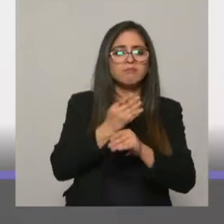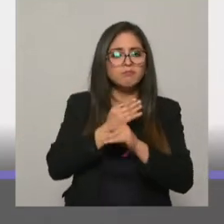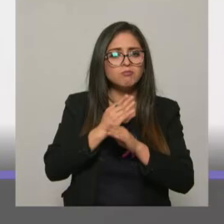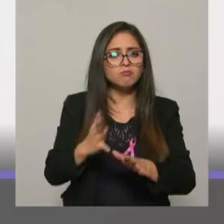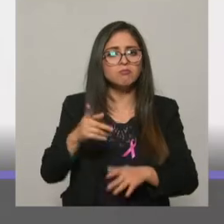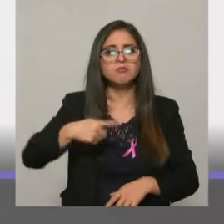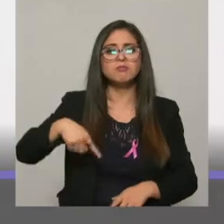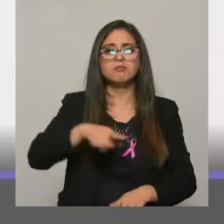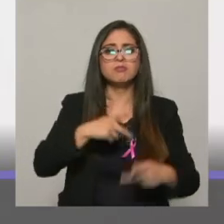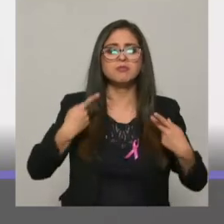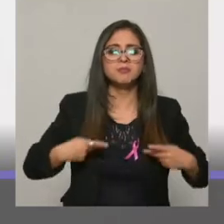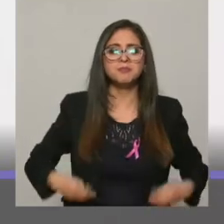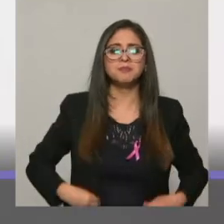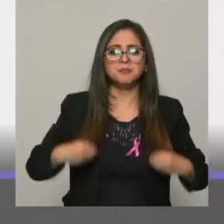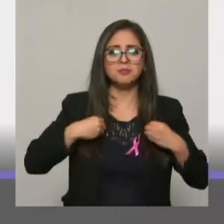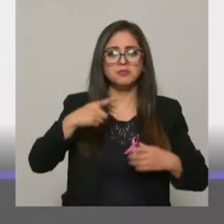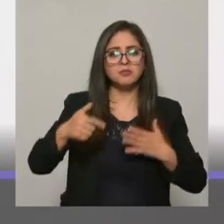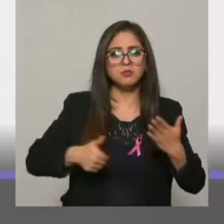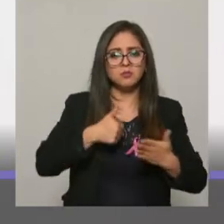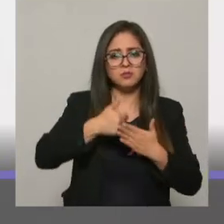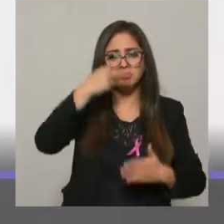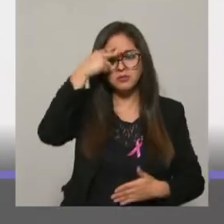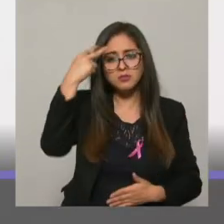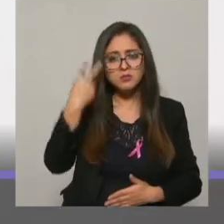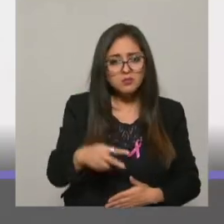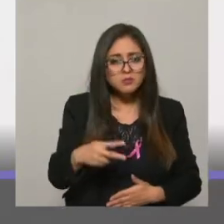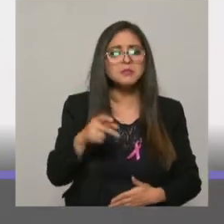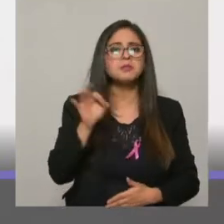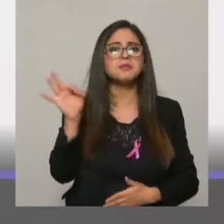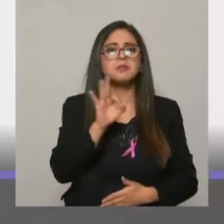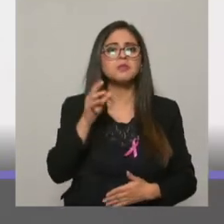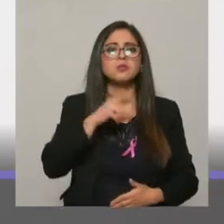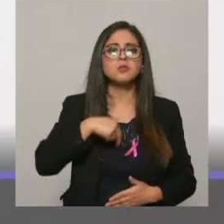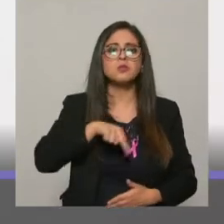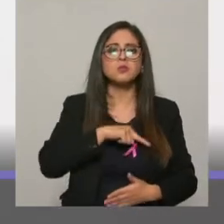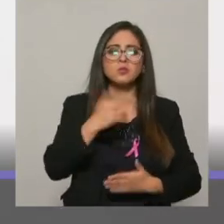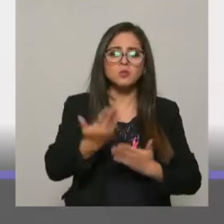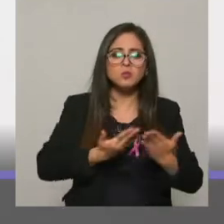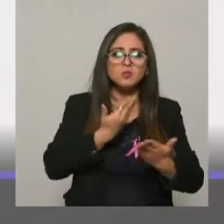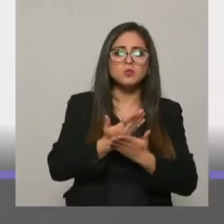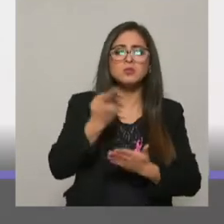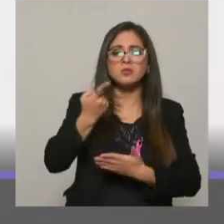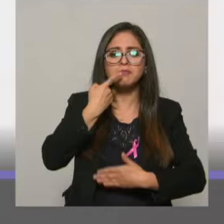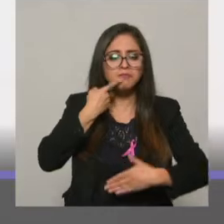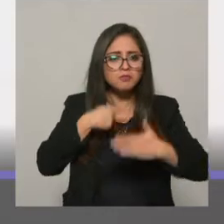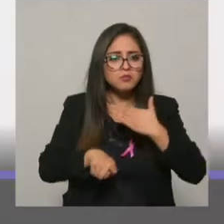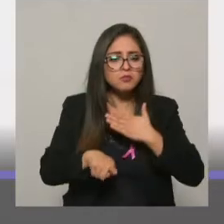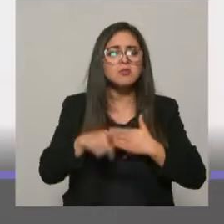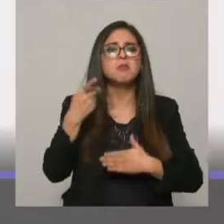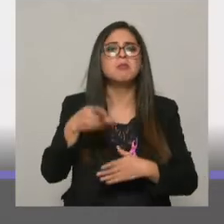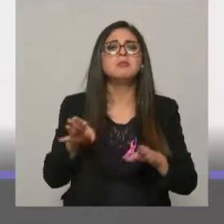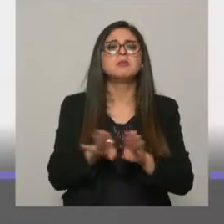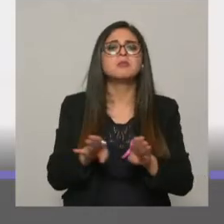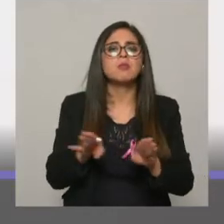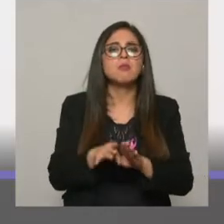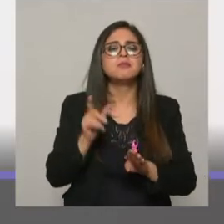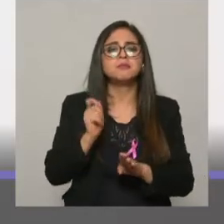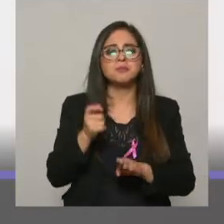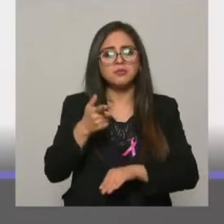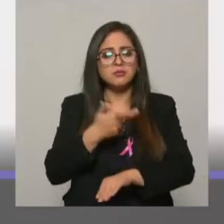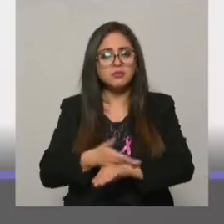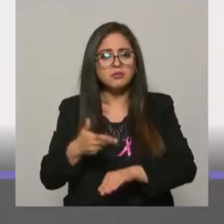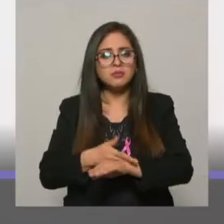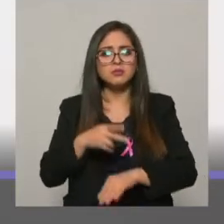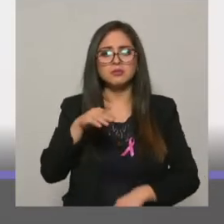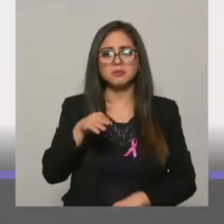los habitantes de la Ciudad de México podríamos presentar nuestras denuncias o nuestras querellas a través de esta herramienta que se